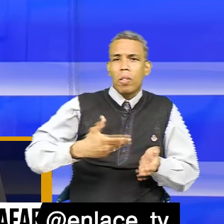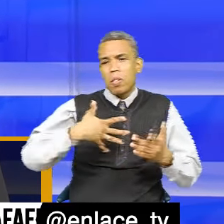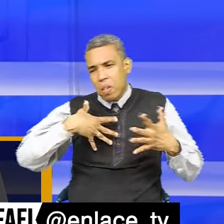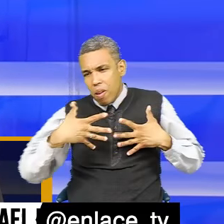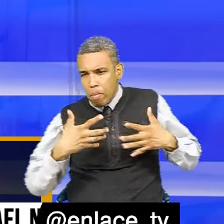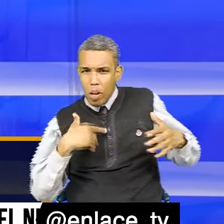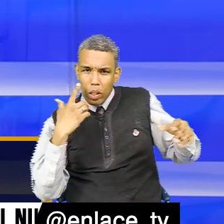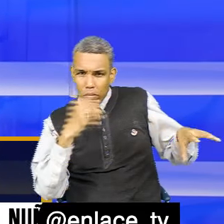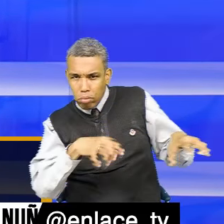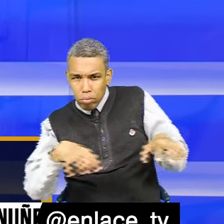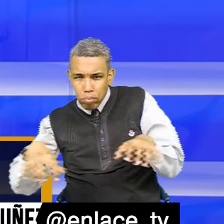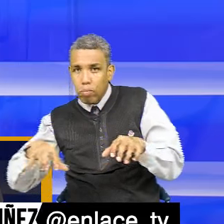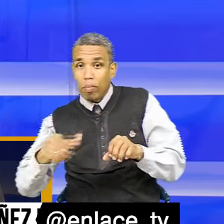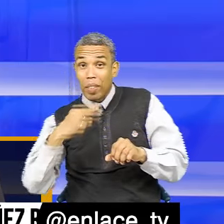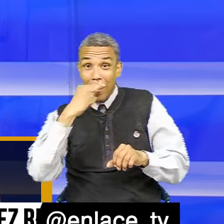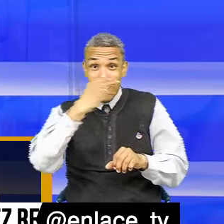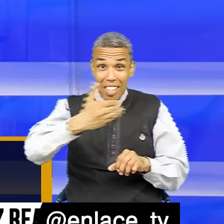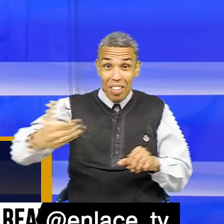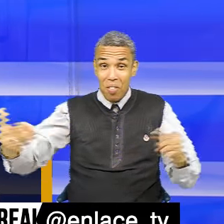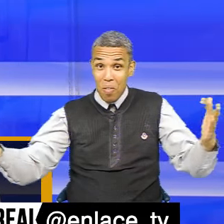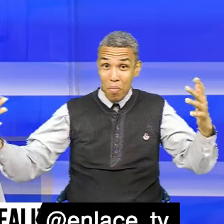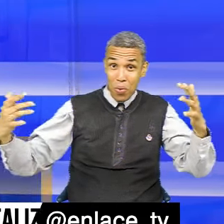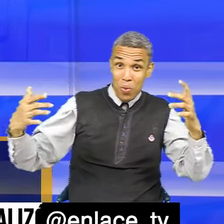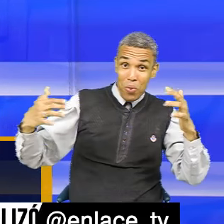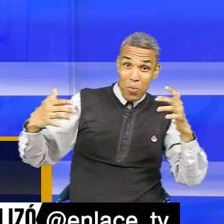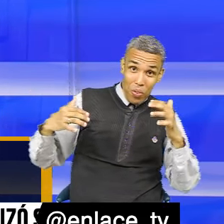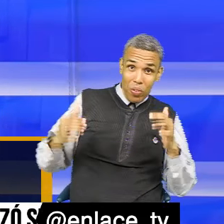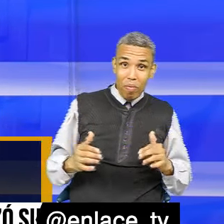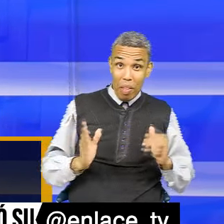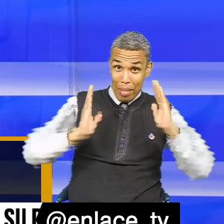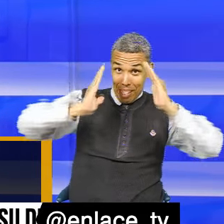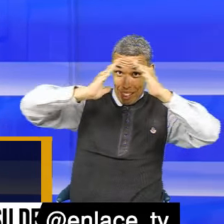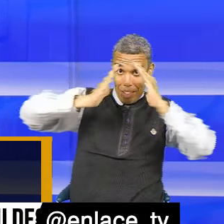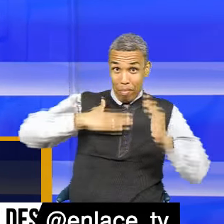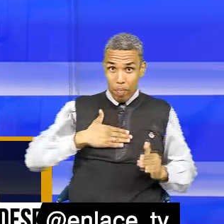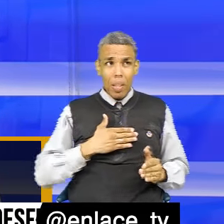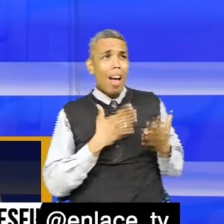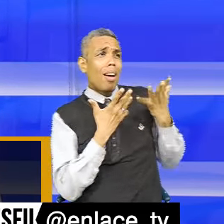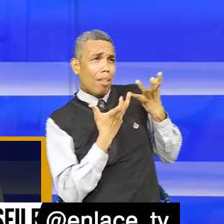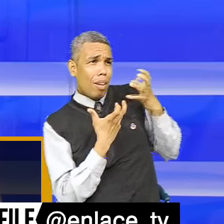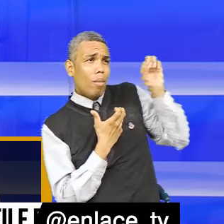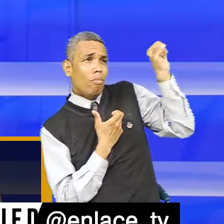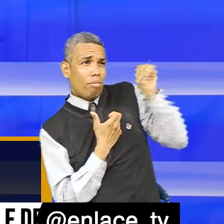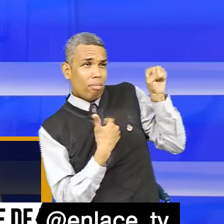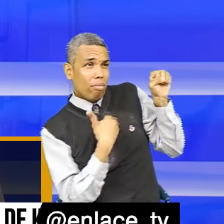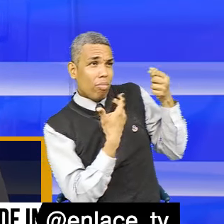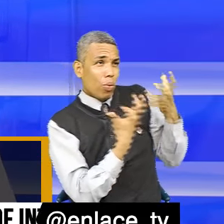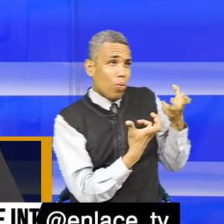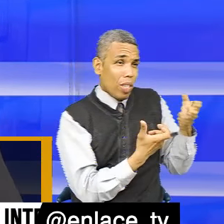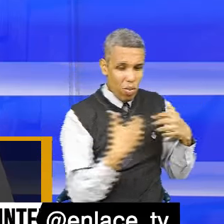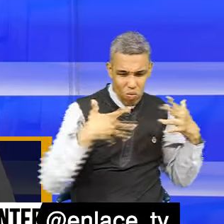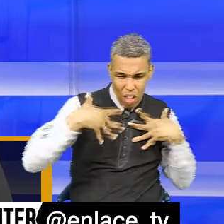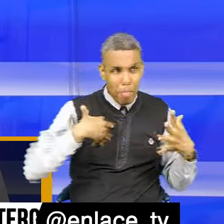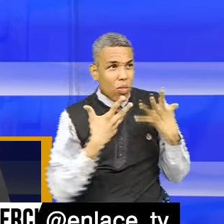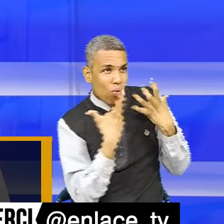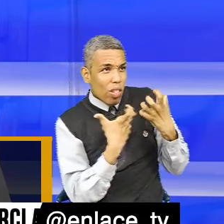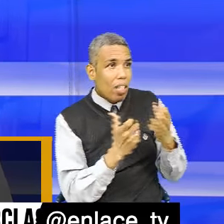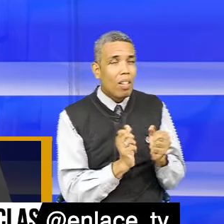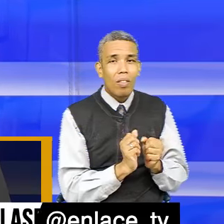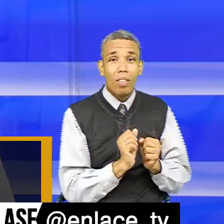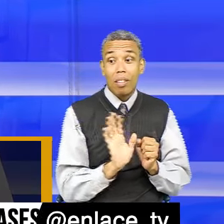decir que quieren participar. Y vienen unas orquesticas que nos van a apoyar ese día hasta las 1 o 2 de la mañana. Y el día domingo es